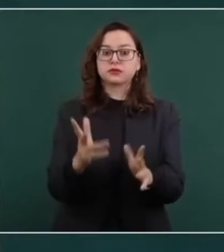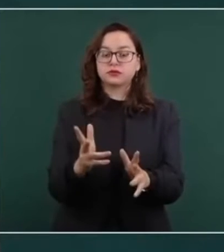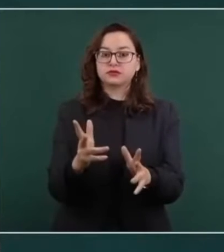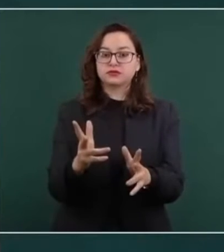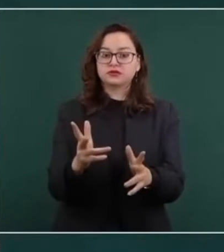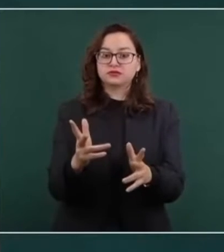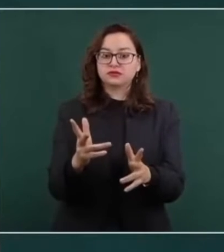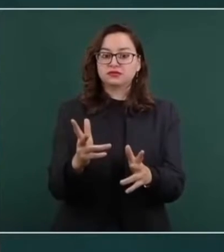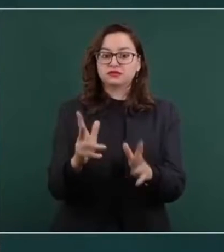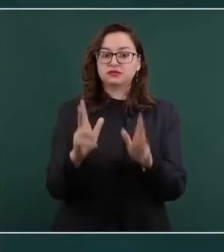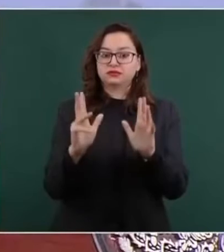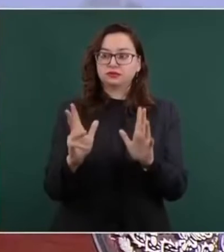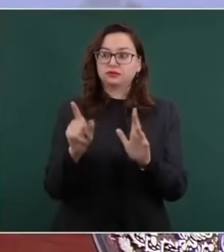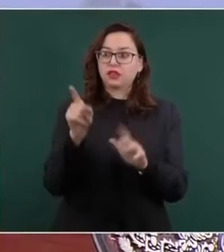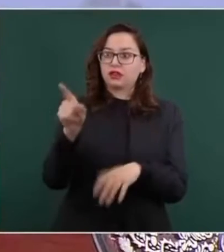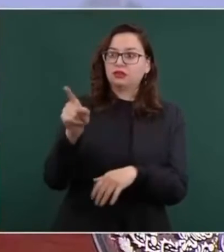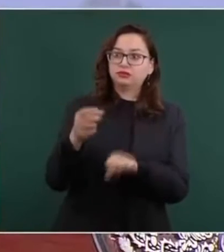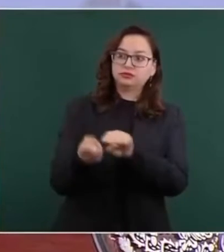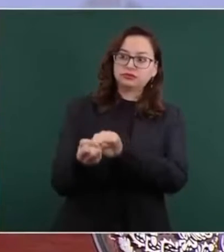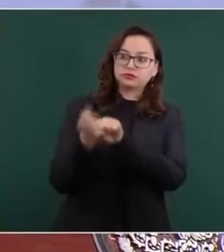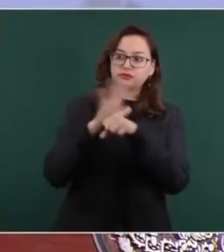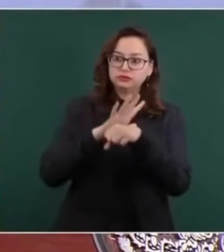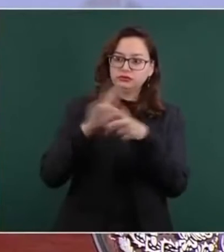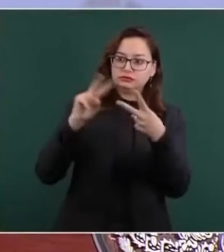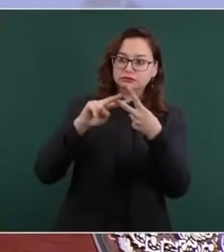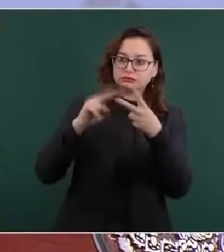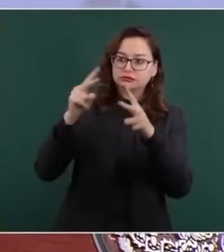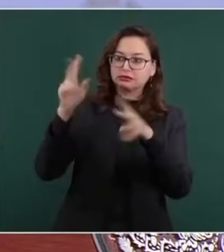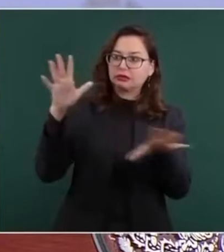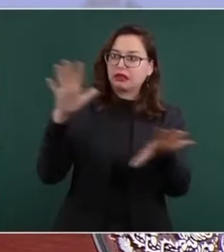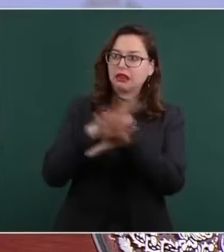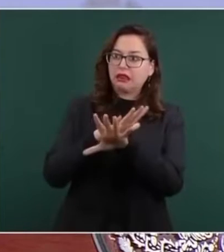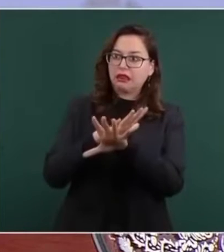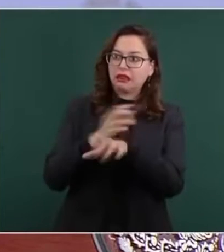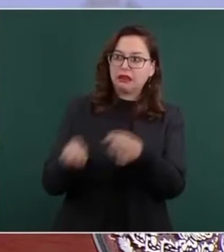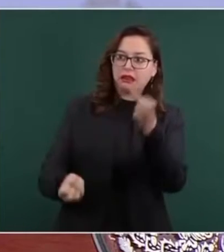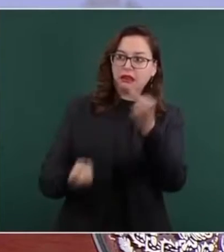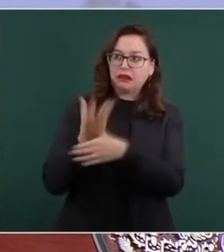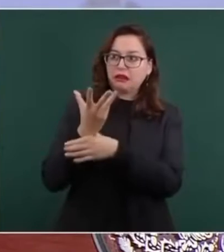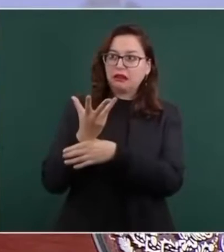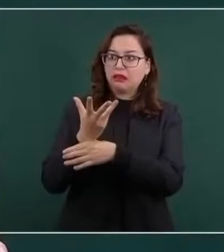con lo de la nueva variante y